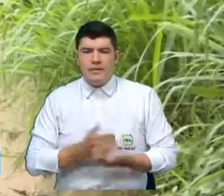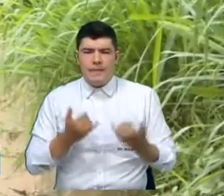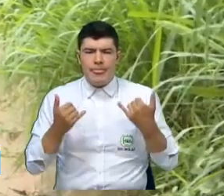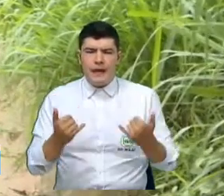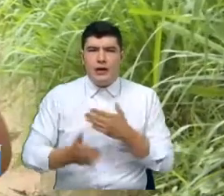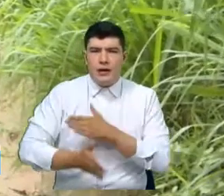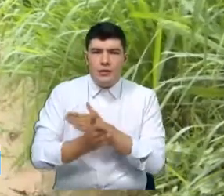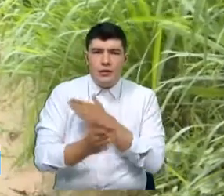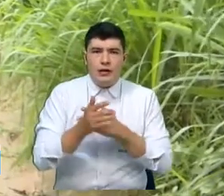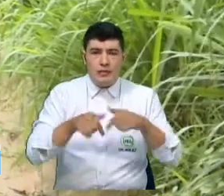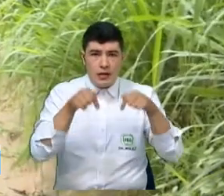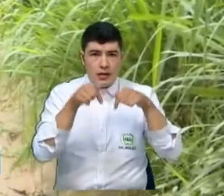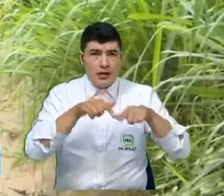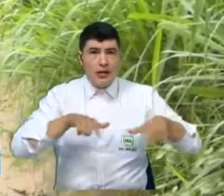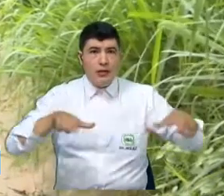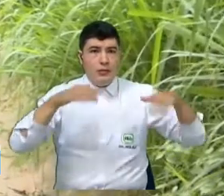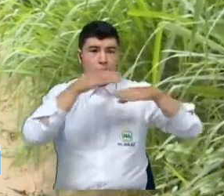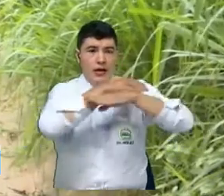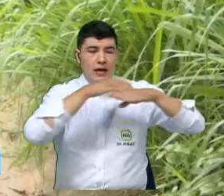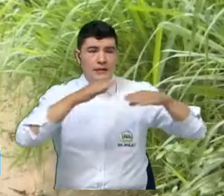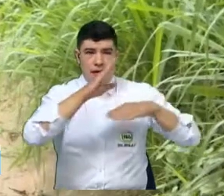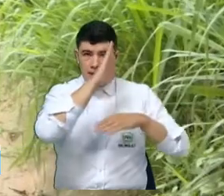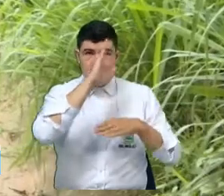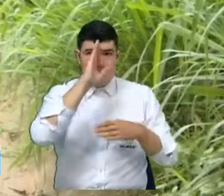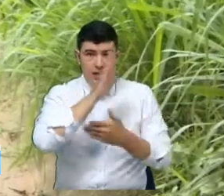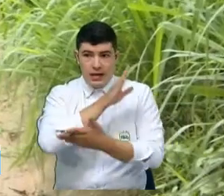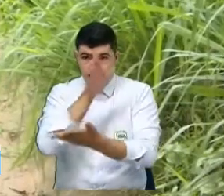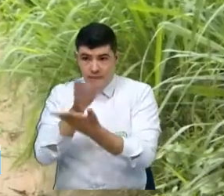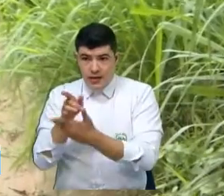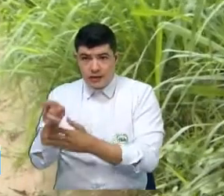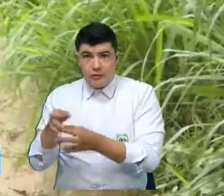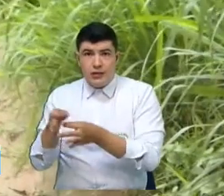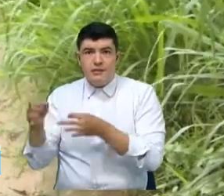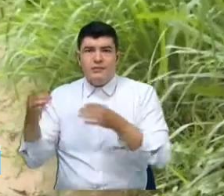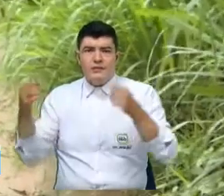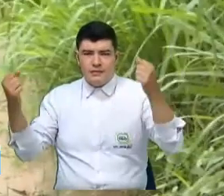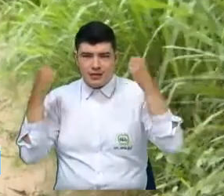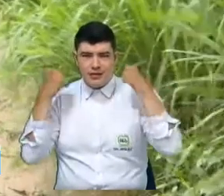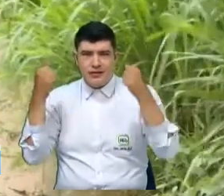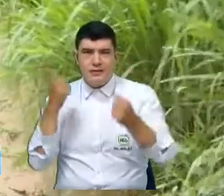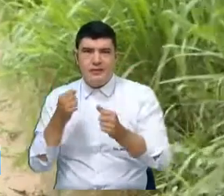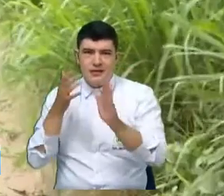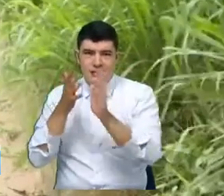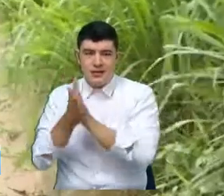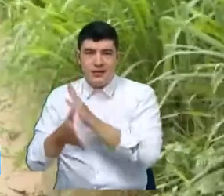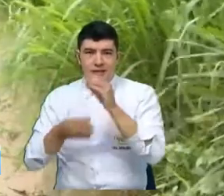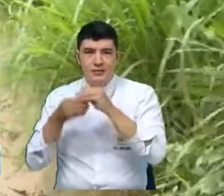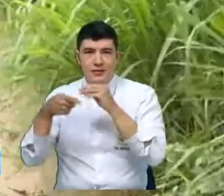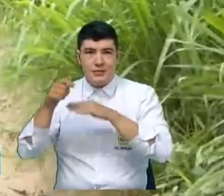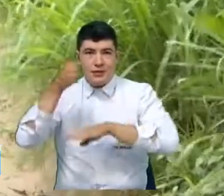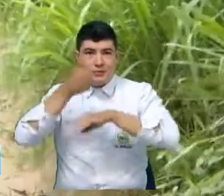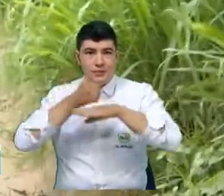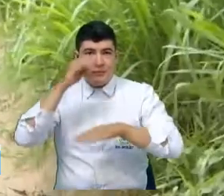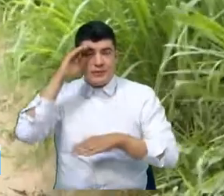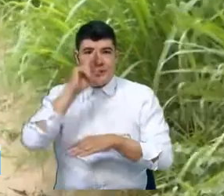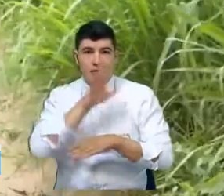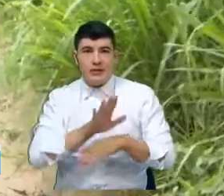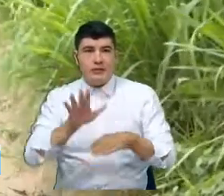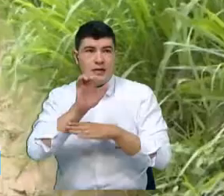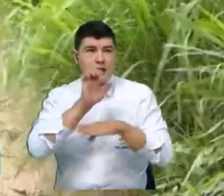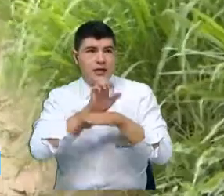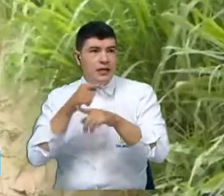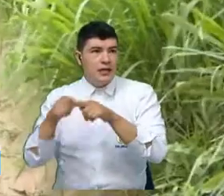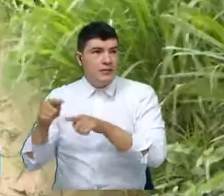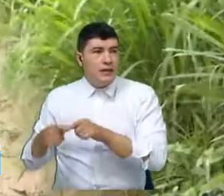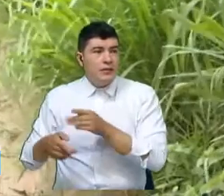Continuamos pues desde este punto que la vía de San Gil, de Piedecuesta, lleva a San Gil, contándoles que las autoridades han manifestado a través de Oriente Noticias que en las próximas